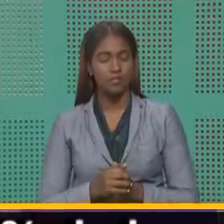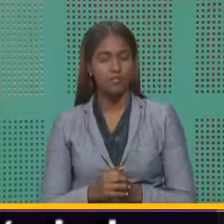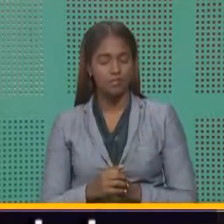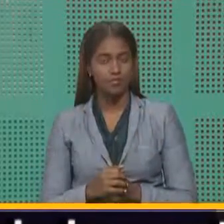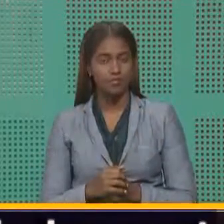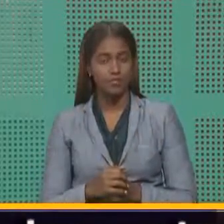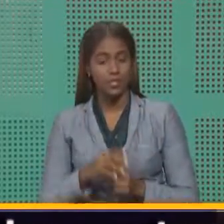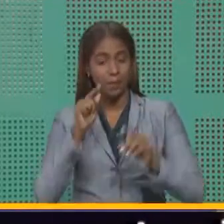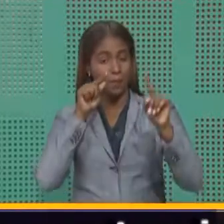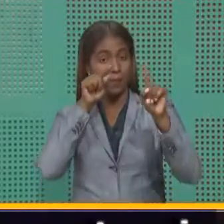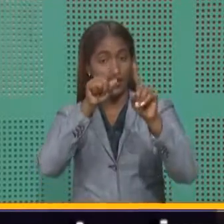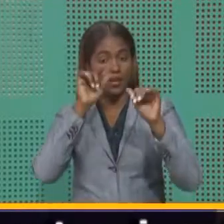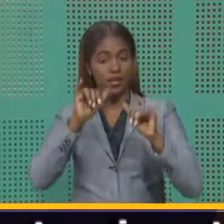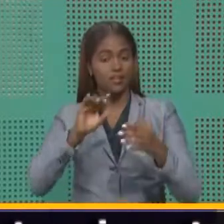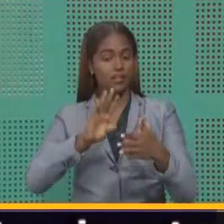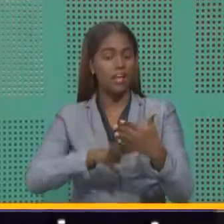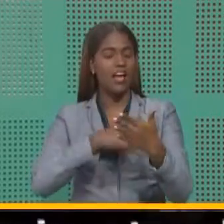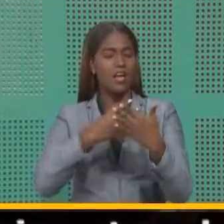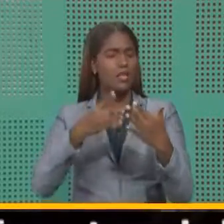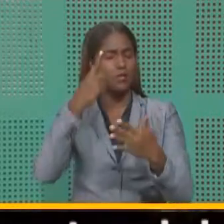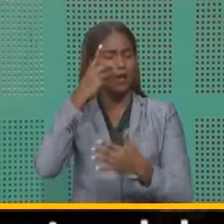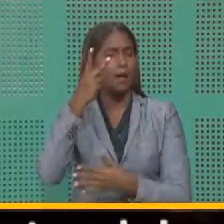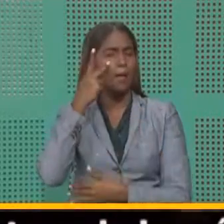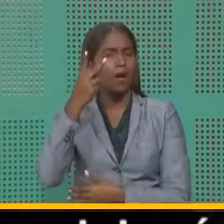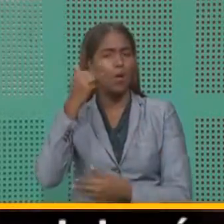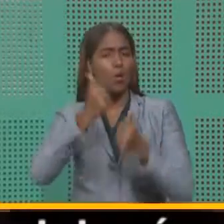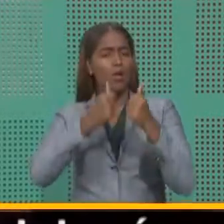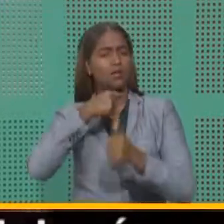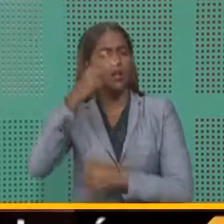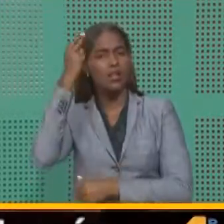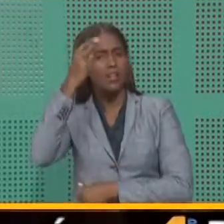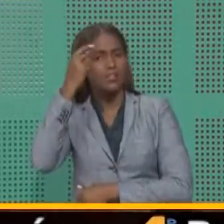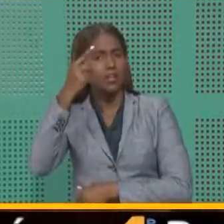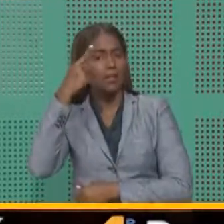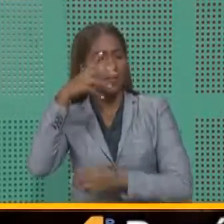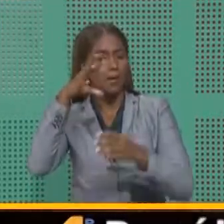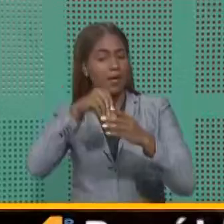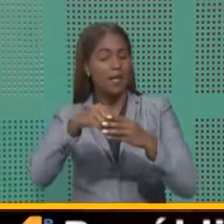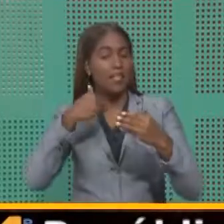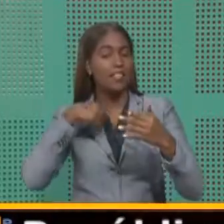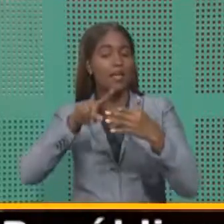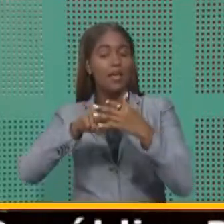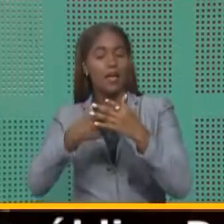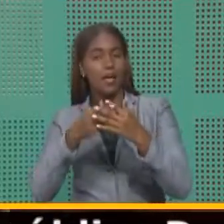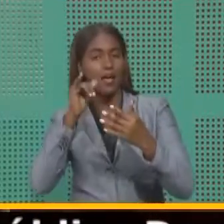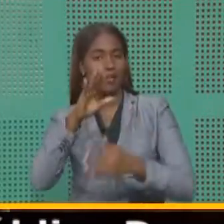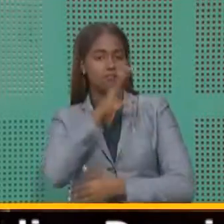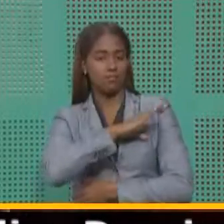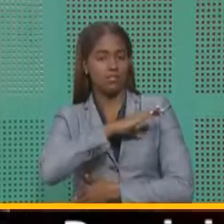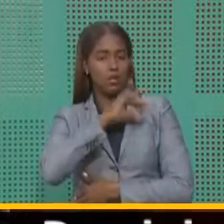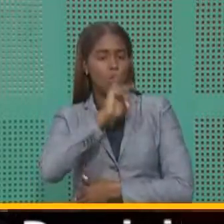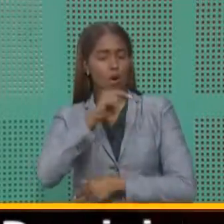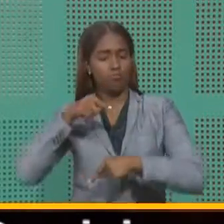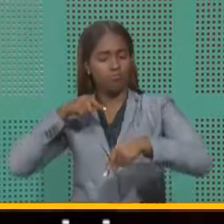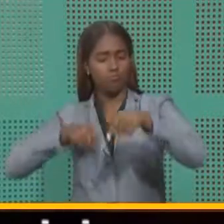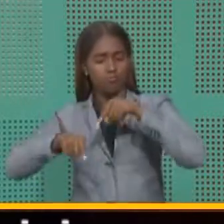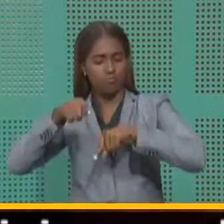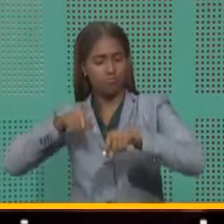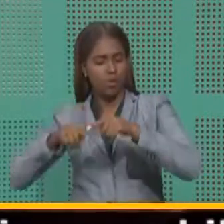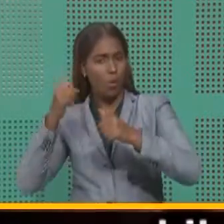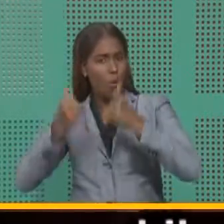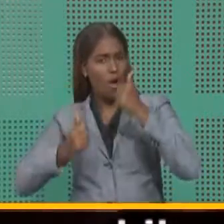agendada primero cuáles son las razones para crear un marco de cualificaciones segundo cuáles son los antecedentes como república dominicana